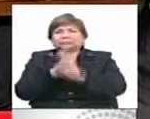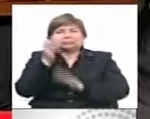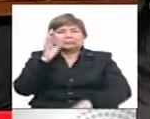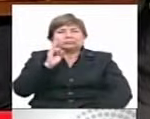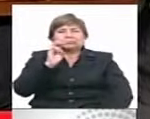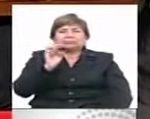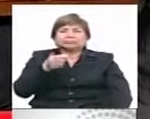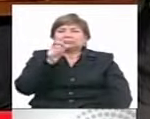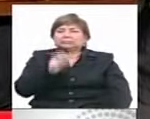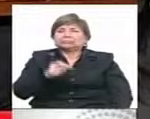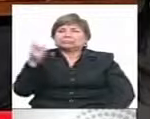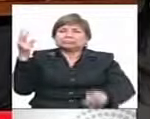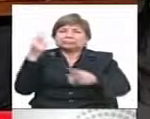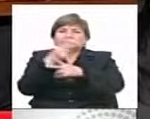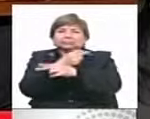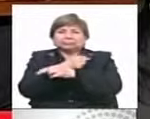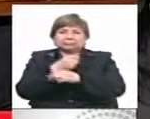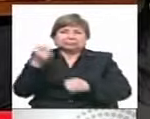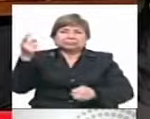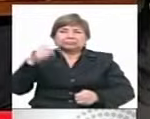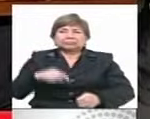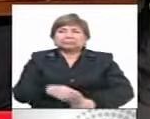de ciudadanos venezolanos.